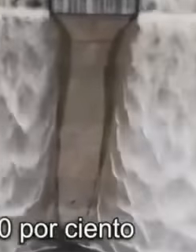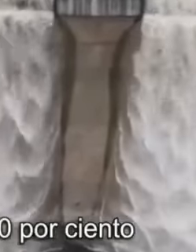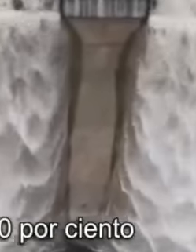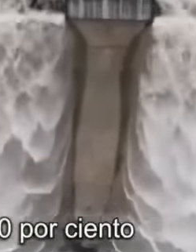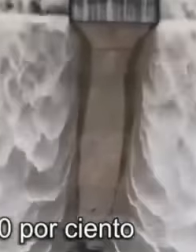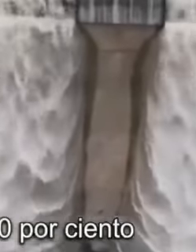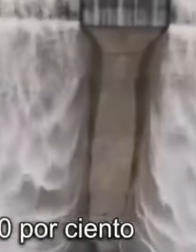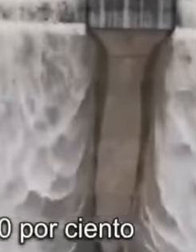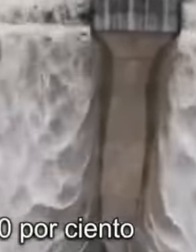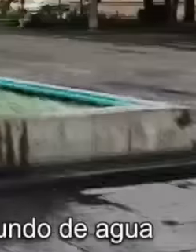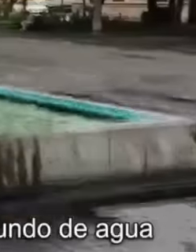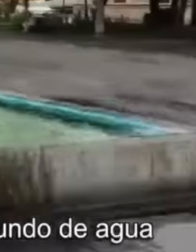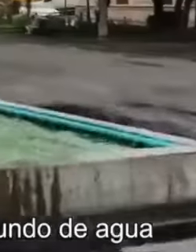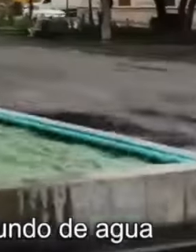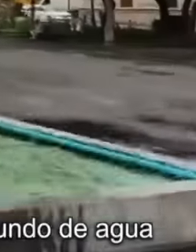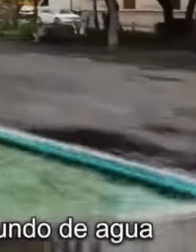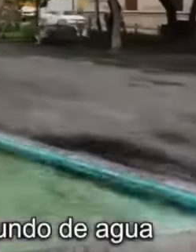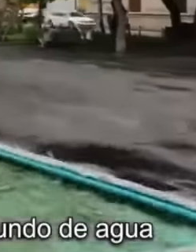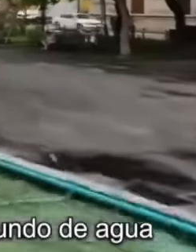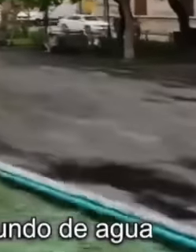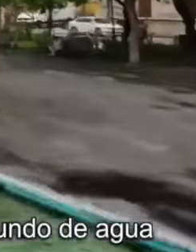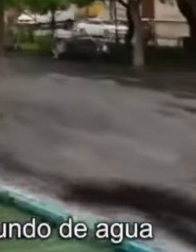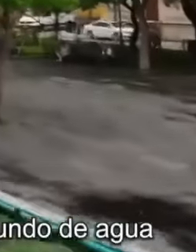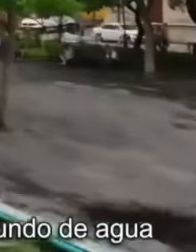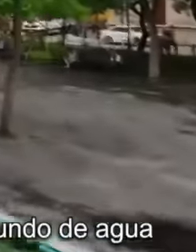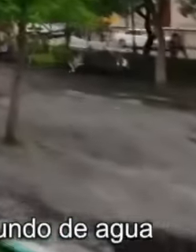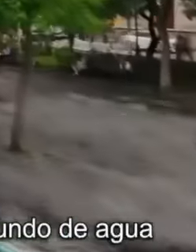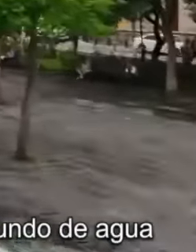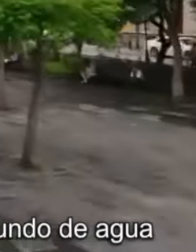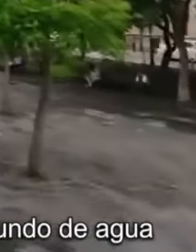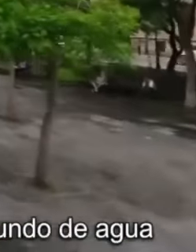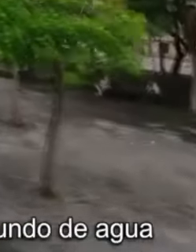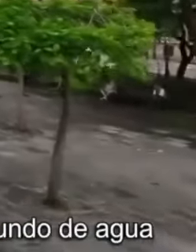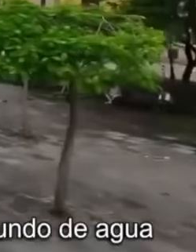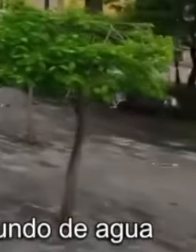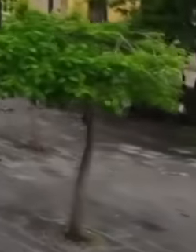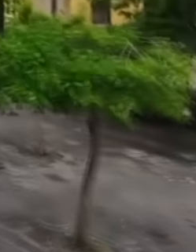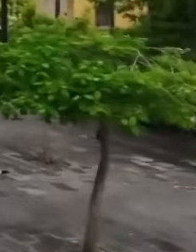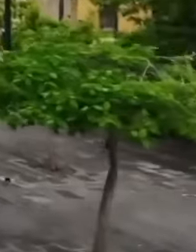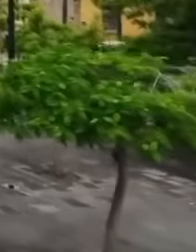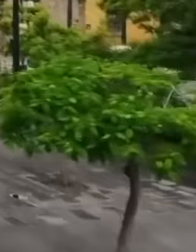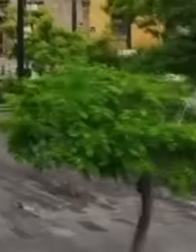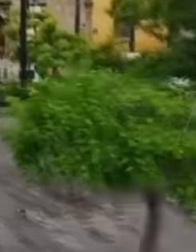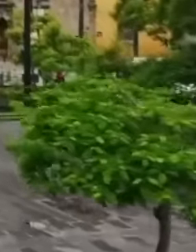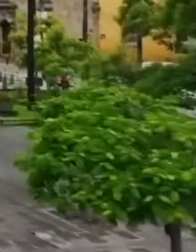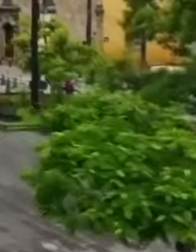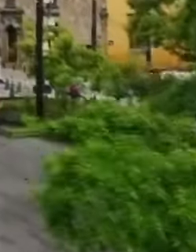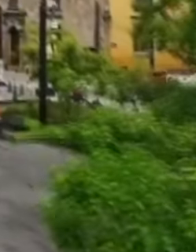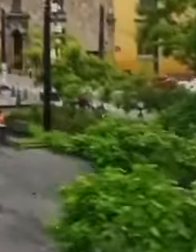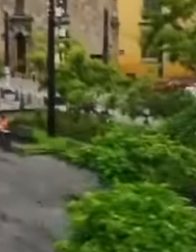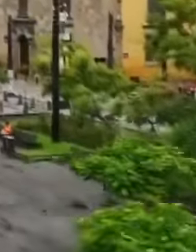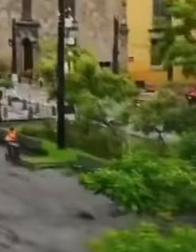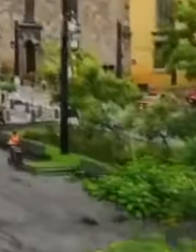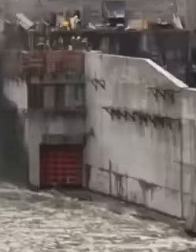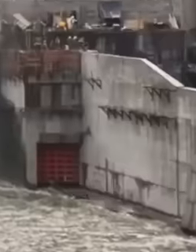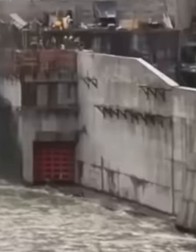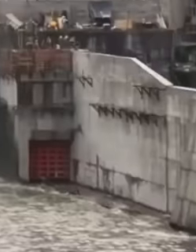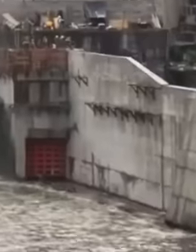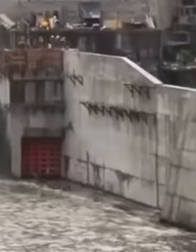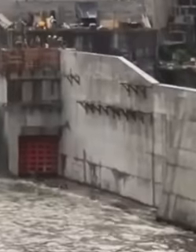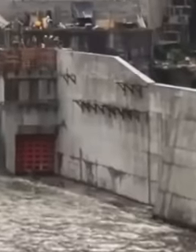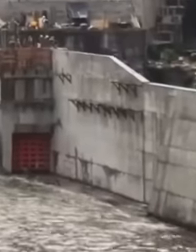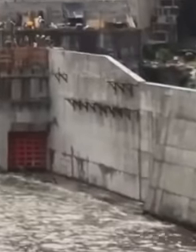encuentra concluido al 100% y está listo para abastecer de 3 metros cúbicos por segundo de agua a la zona metropolitana de Guadalajara.